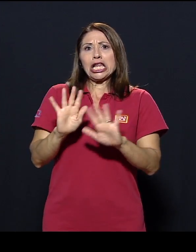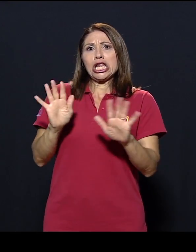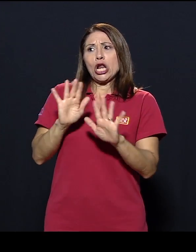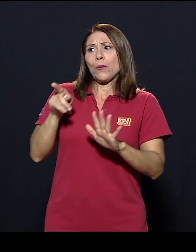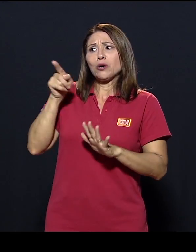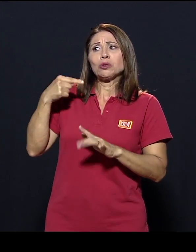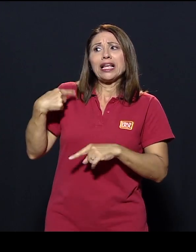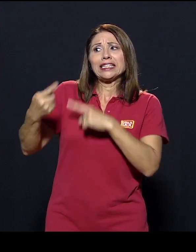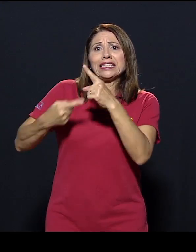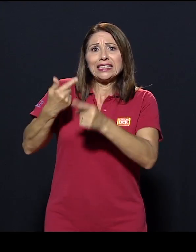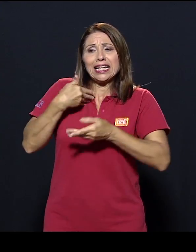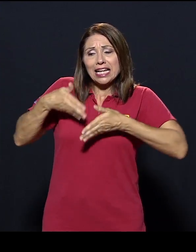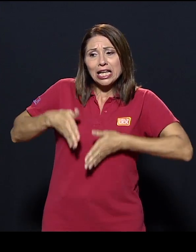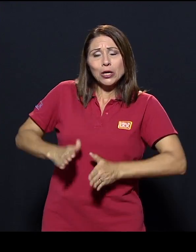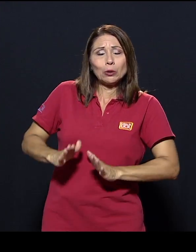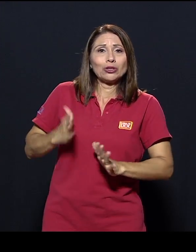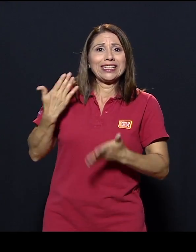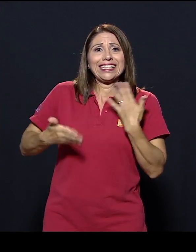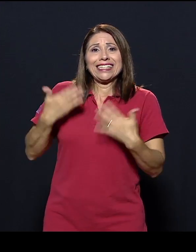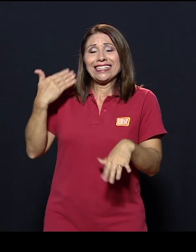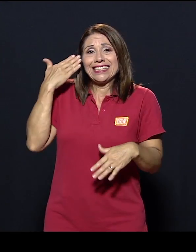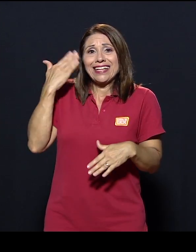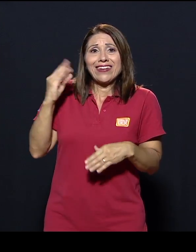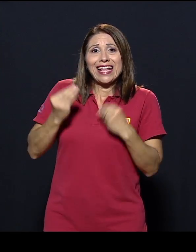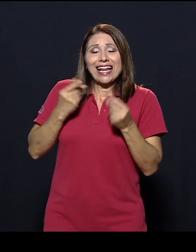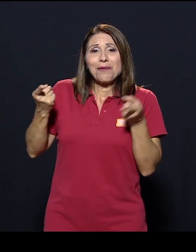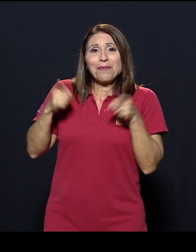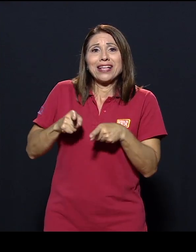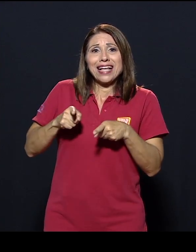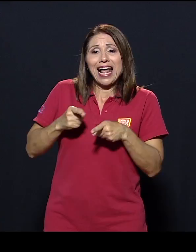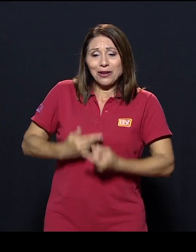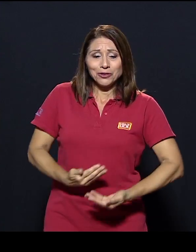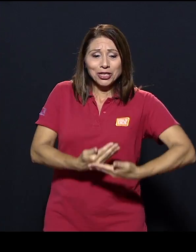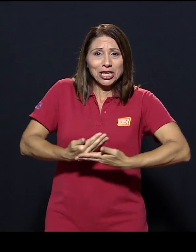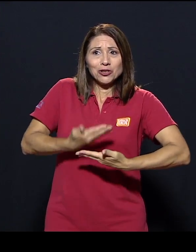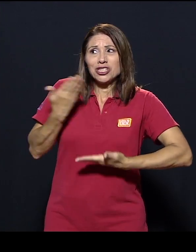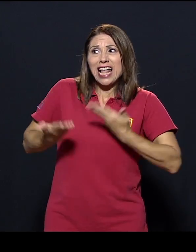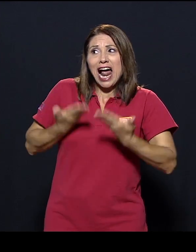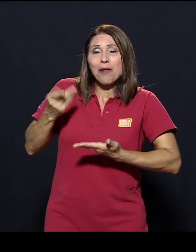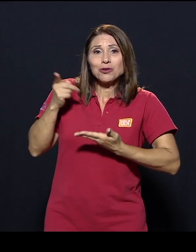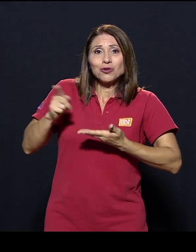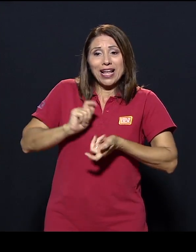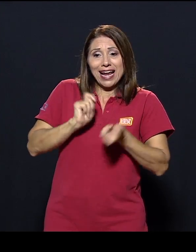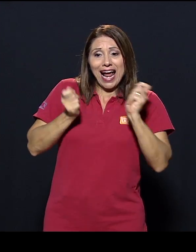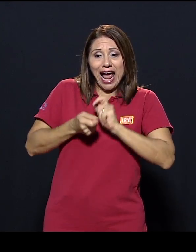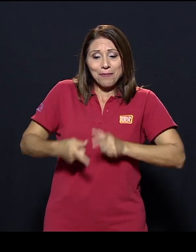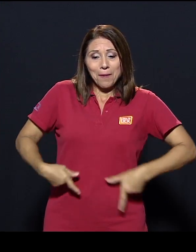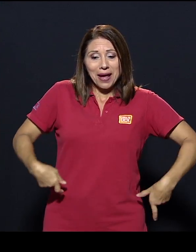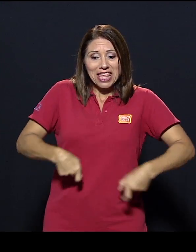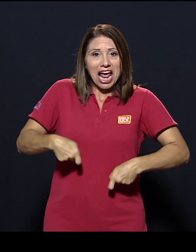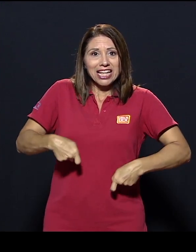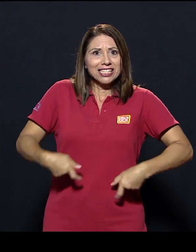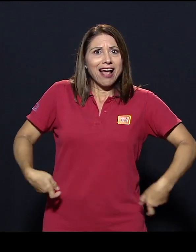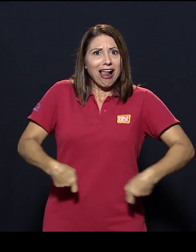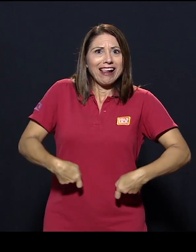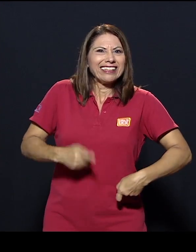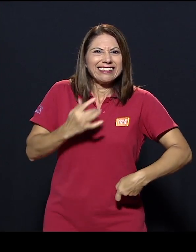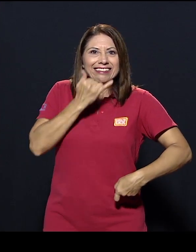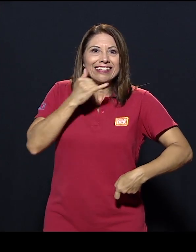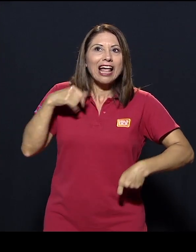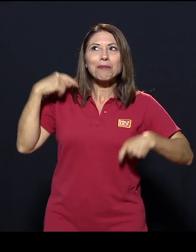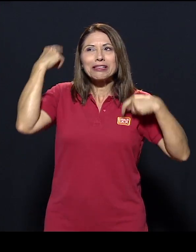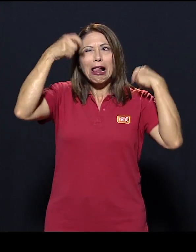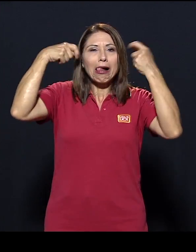hombre, Dios guarde, usted con hijos seguro, quién sabe qué le pasa a los chiquitos, quién sabe, seguro le cambia los pañales, seguro le pone un pañal en la cabeza en